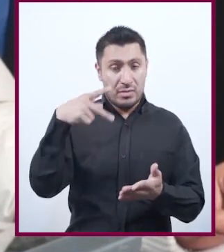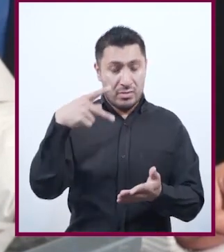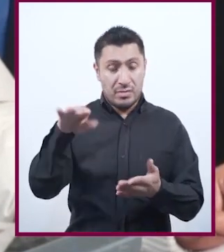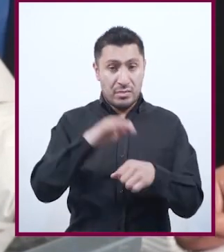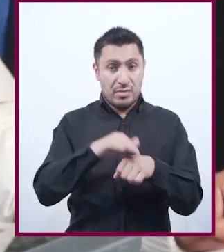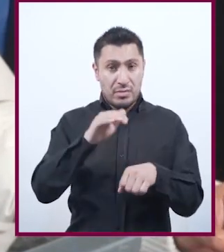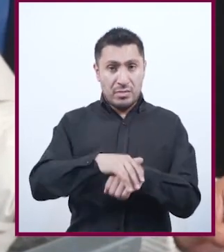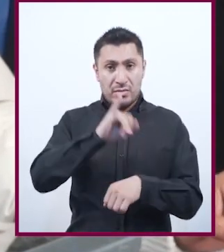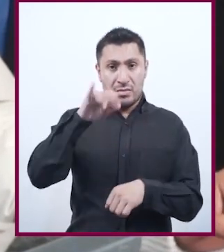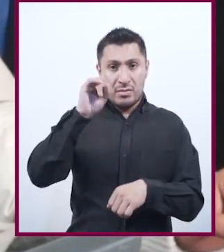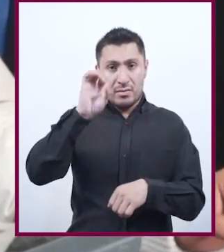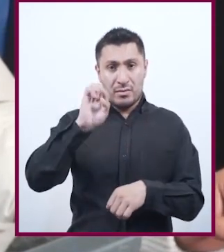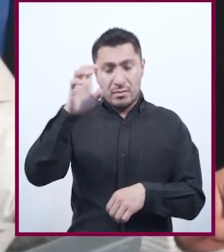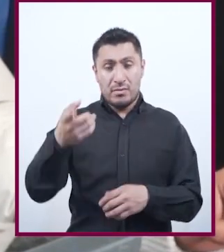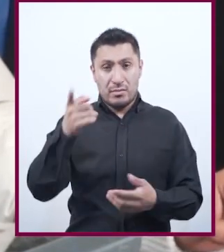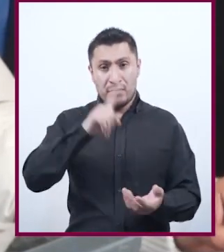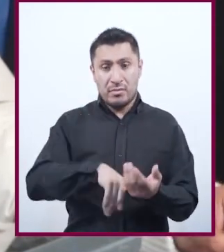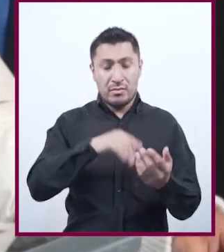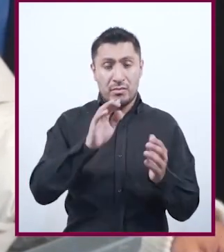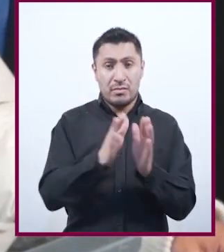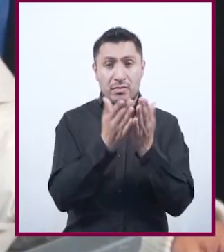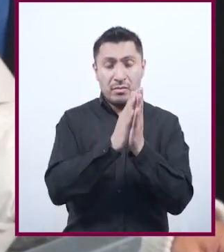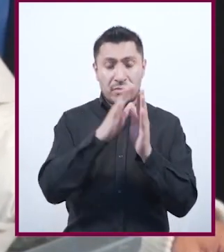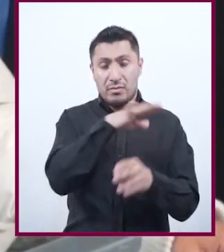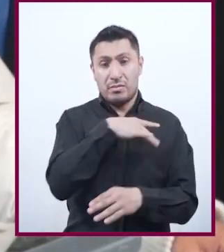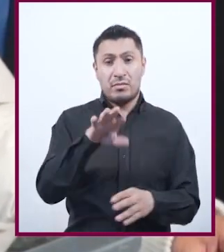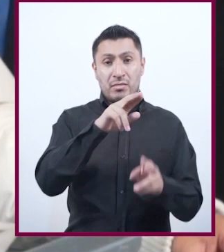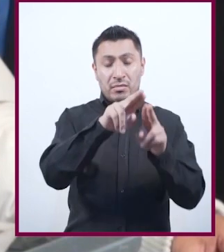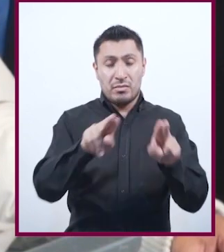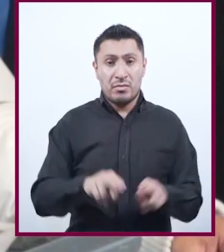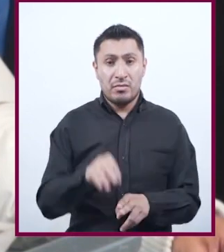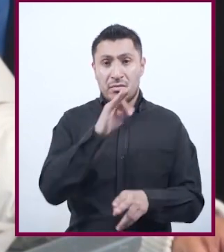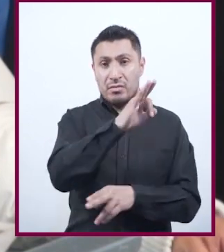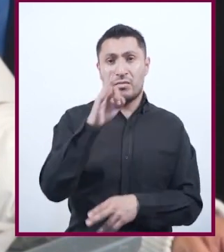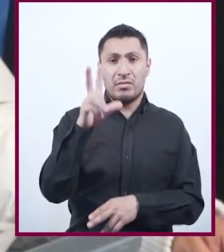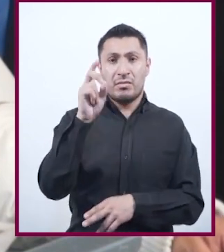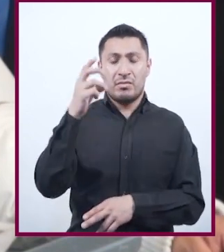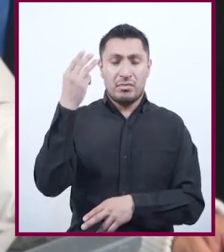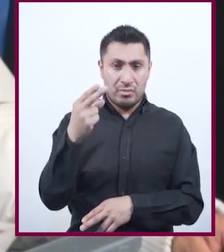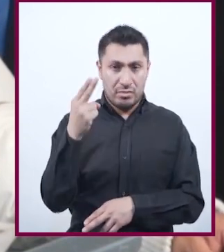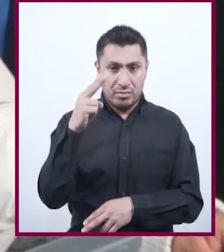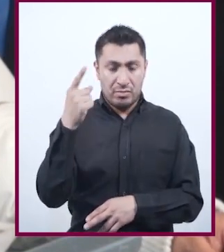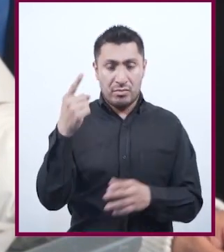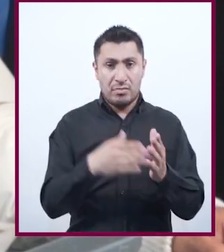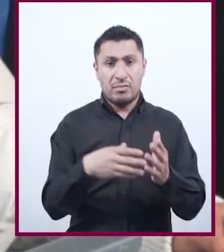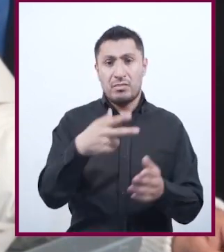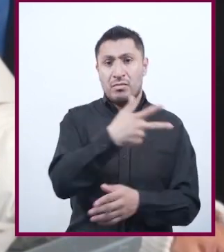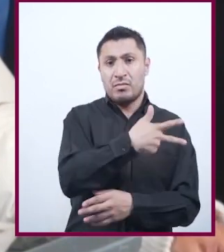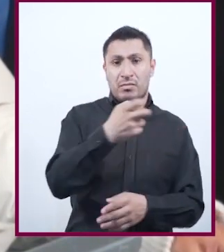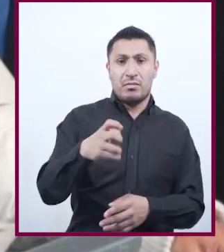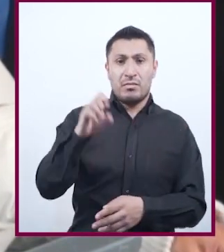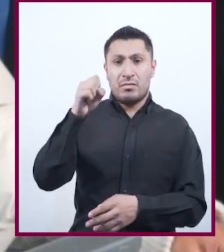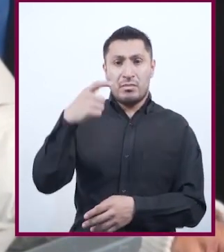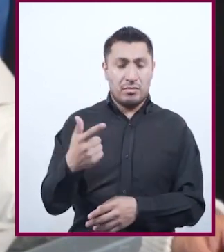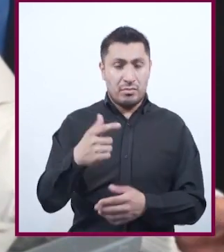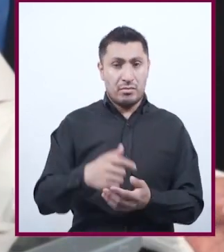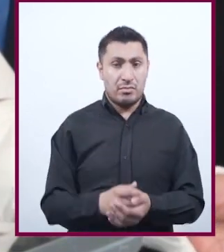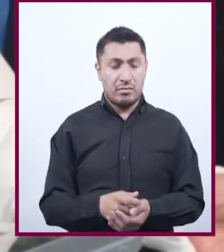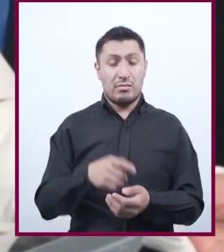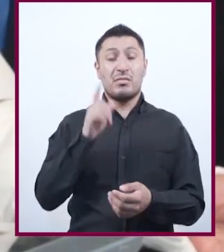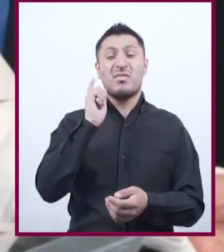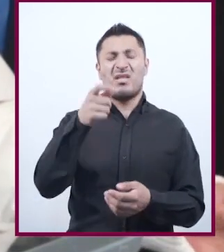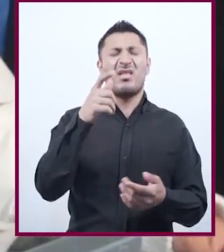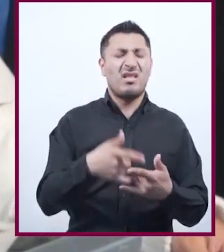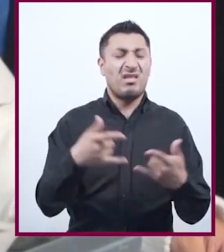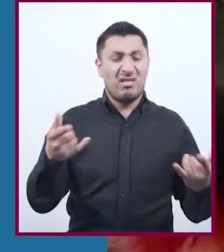José María Suárez, resguardada en el Archivo General de la Nación, fechada el 30 de noviembre de 1867.